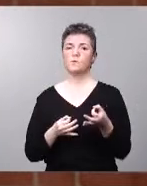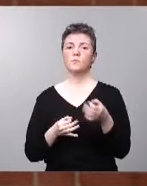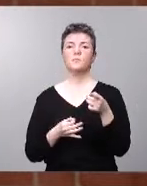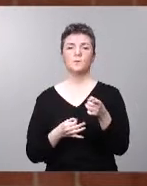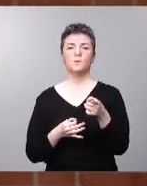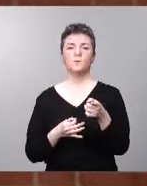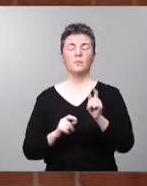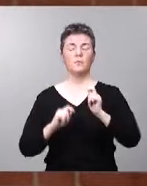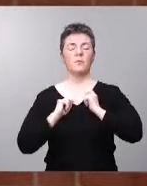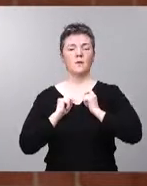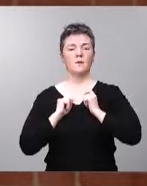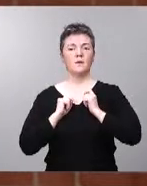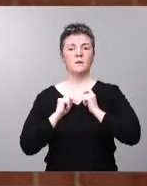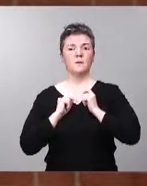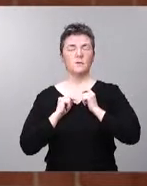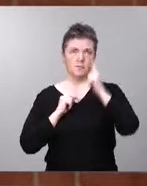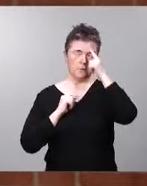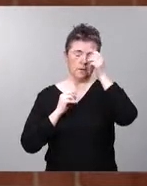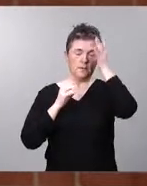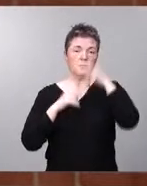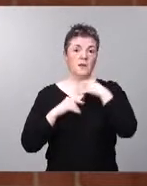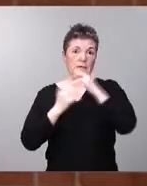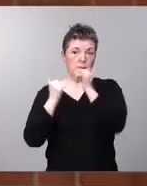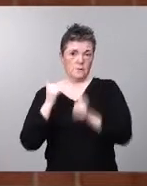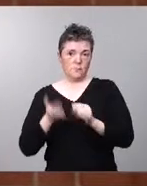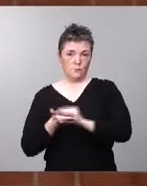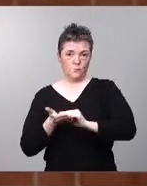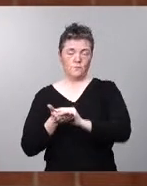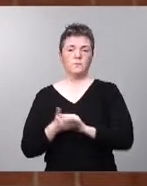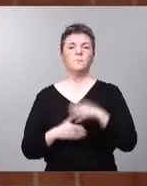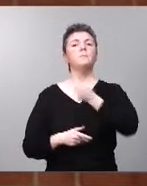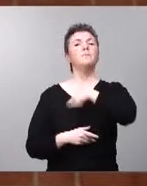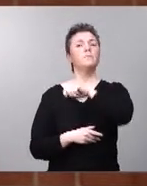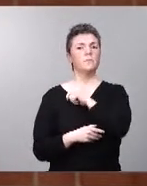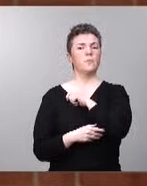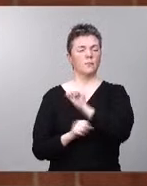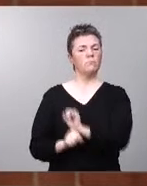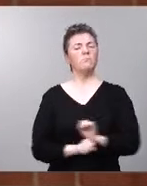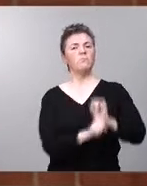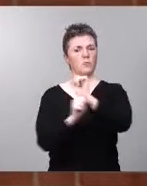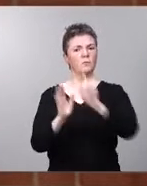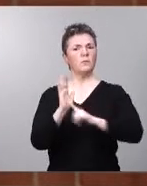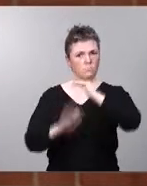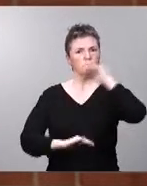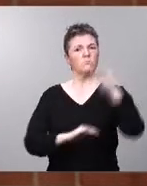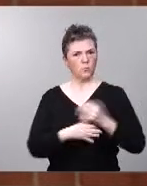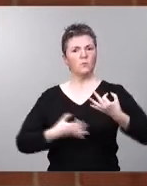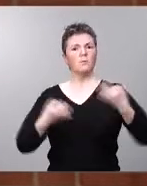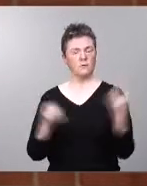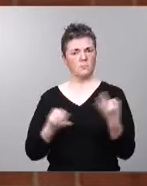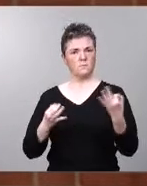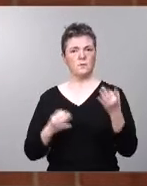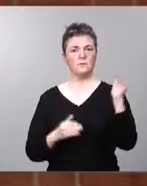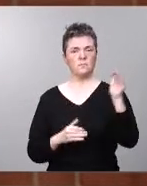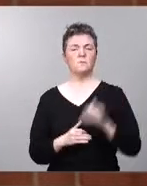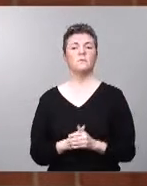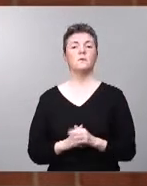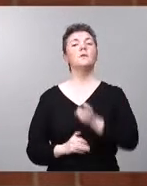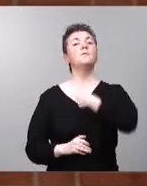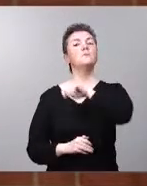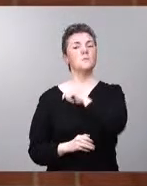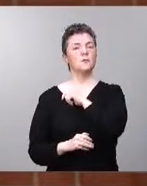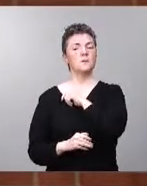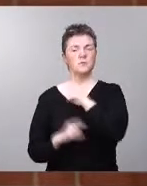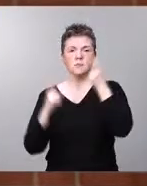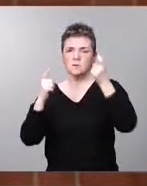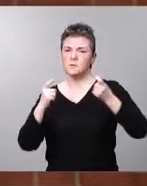en esta crisis españa defenderá la legalidad internacional 'españa sedes vivirá por